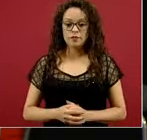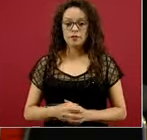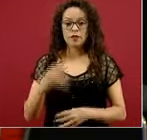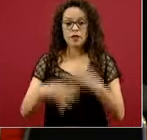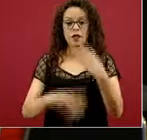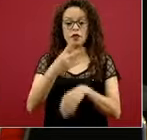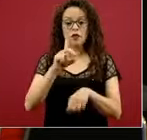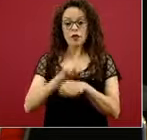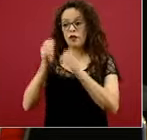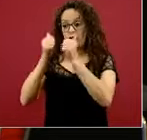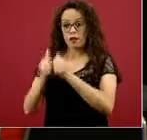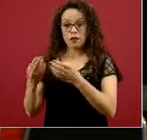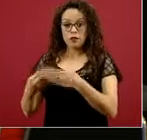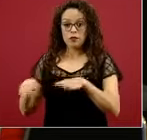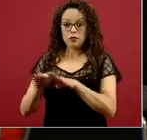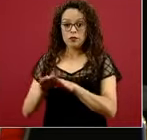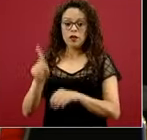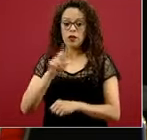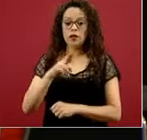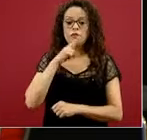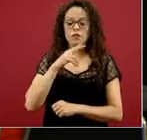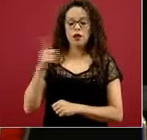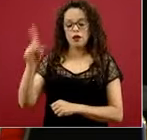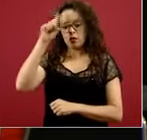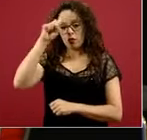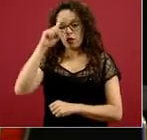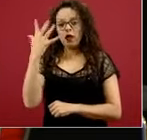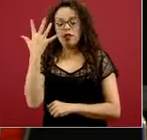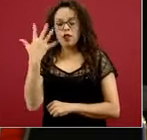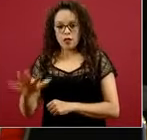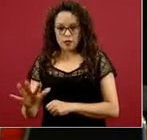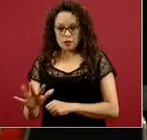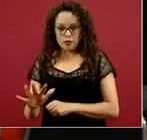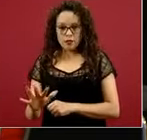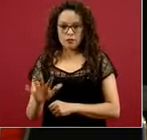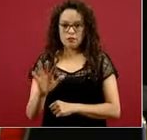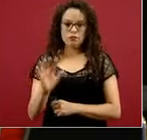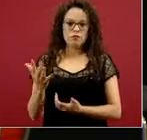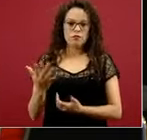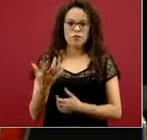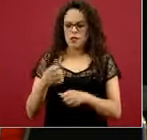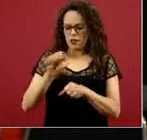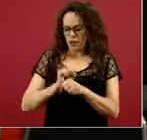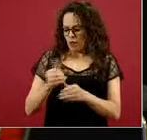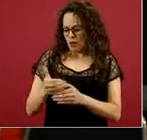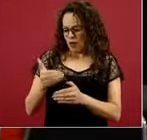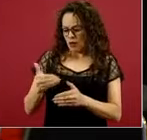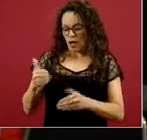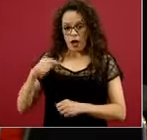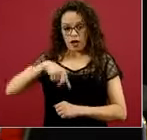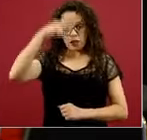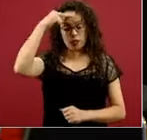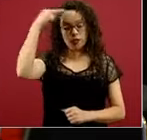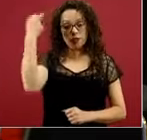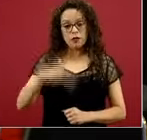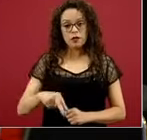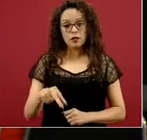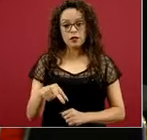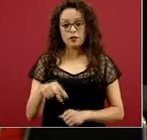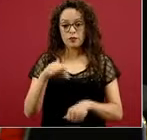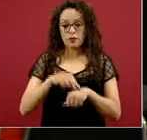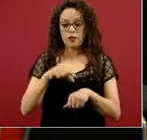su casa, la recomendación pasó a 10. Unos días antes, unas semanas antes, acá en México, el doctor